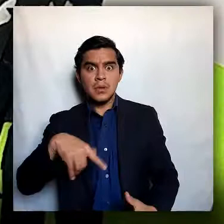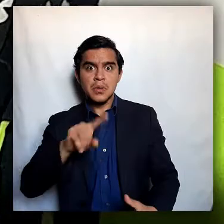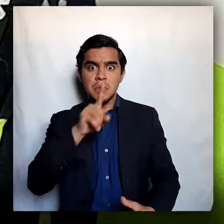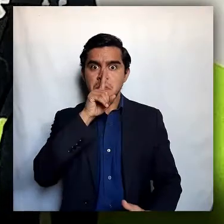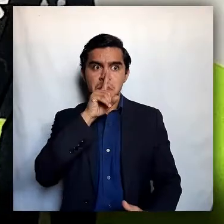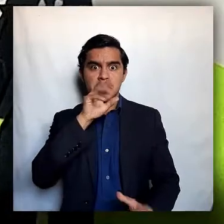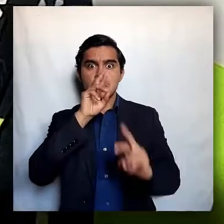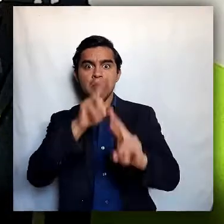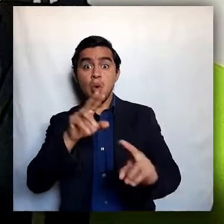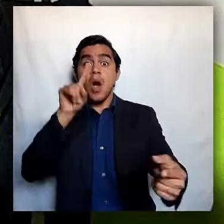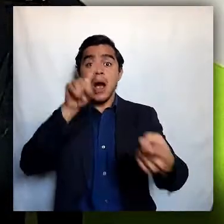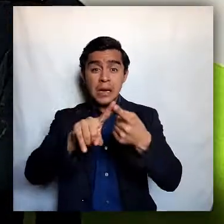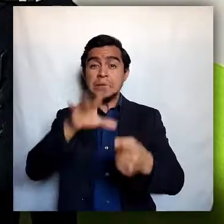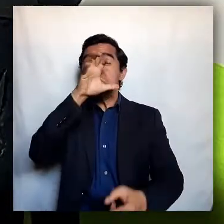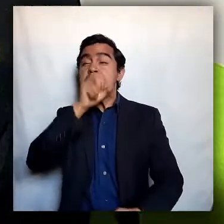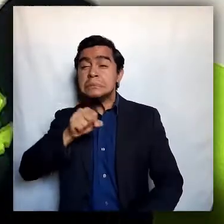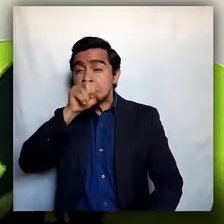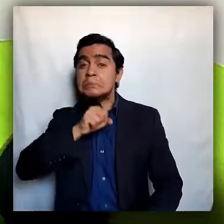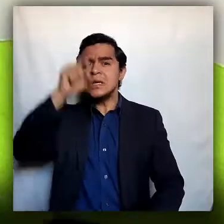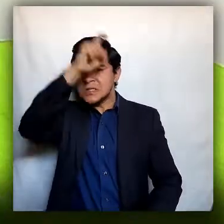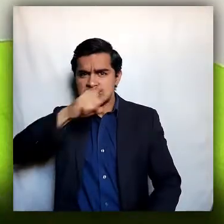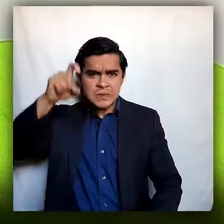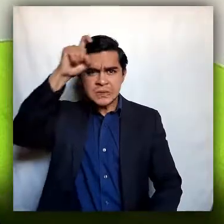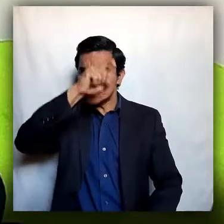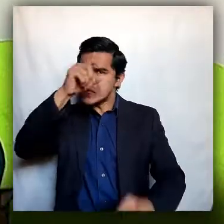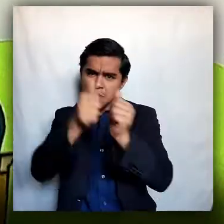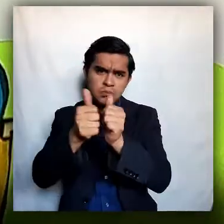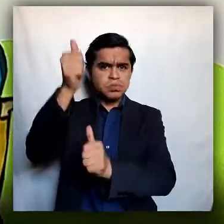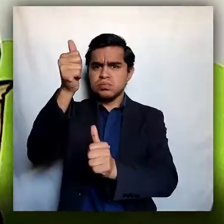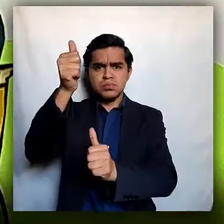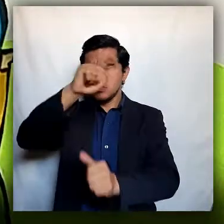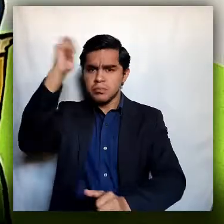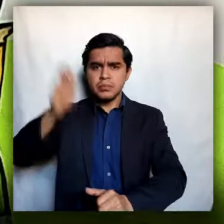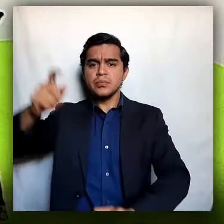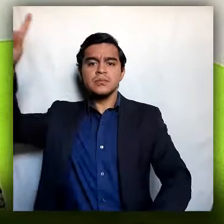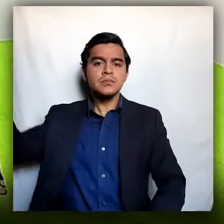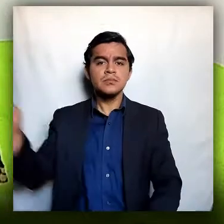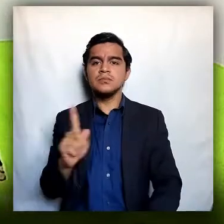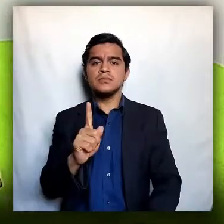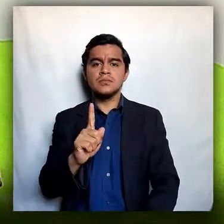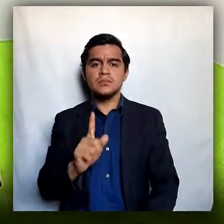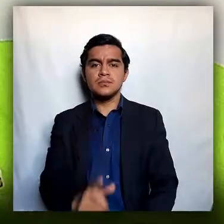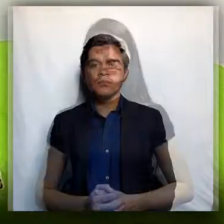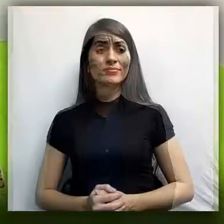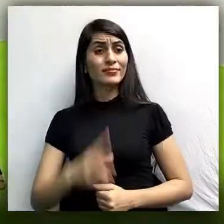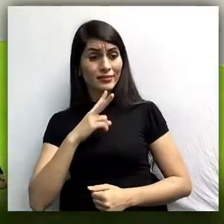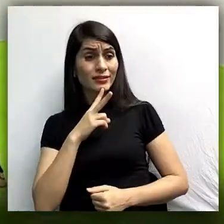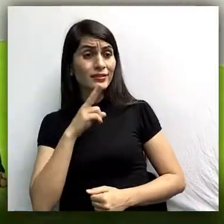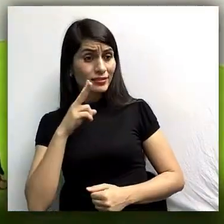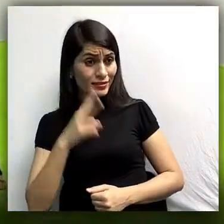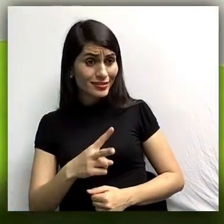niñas! Nadie supo qué responder, hasta que habló la más anciana y sabia de todas las hadas madrinas allí